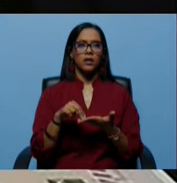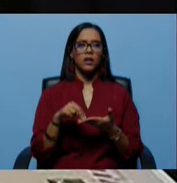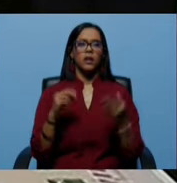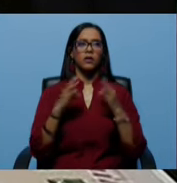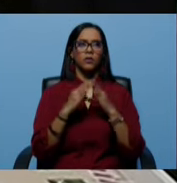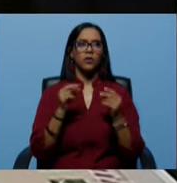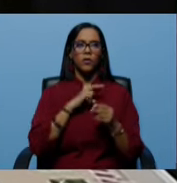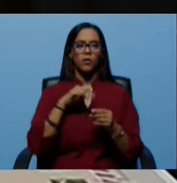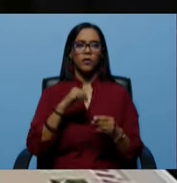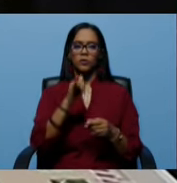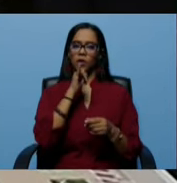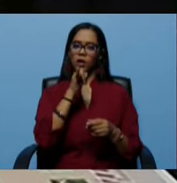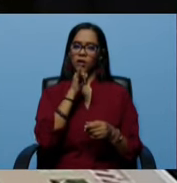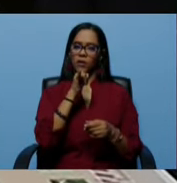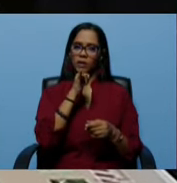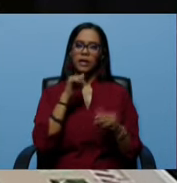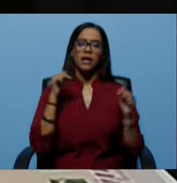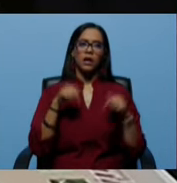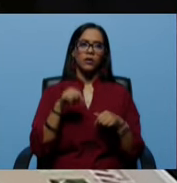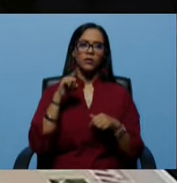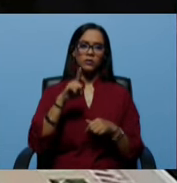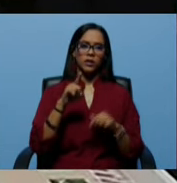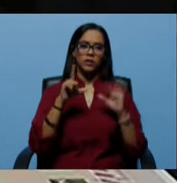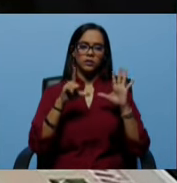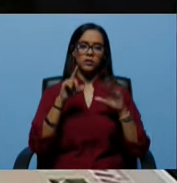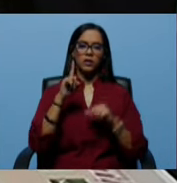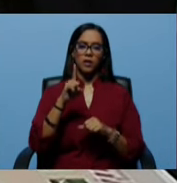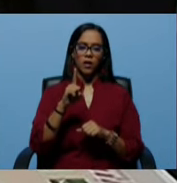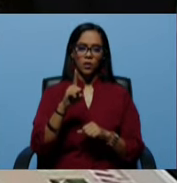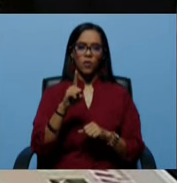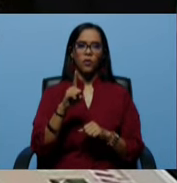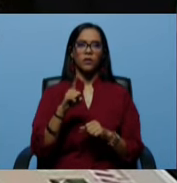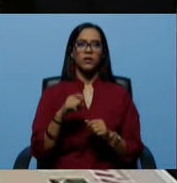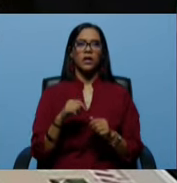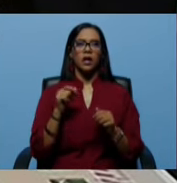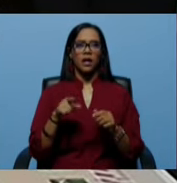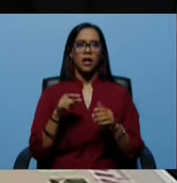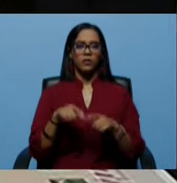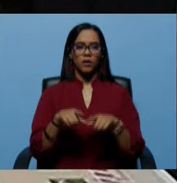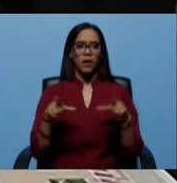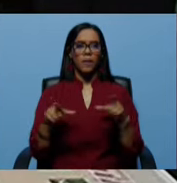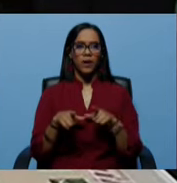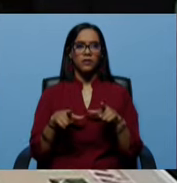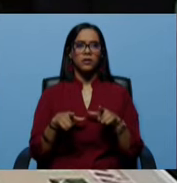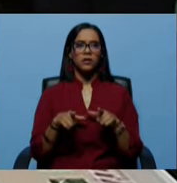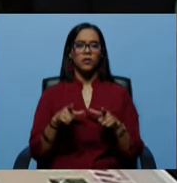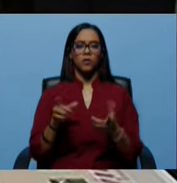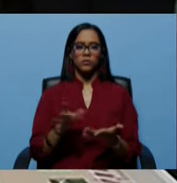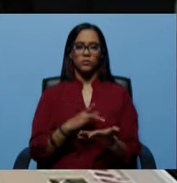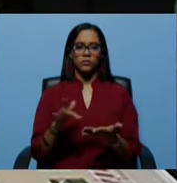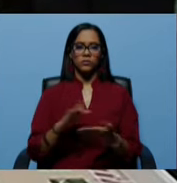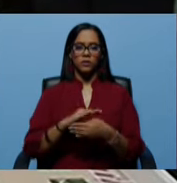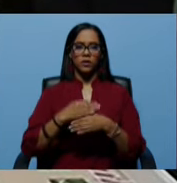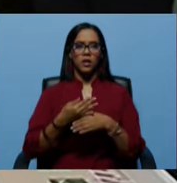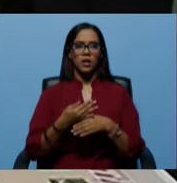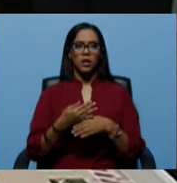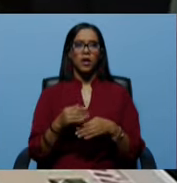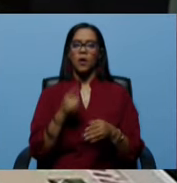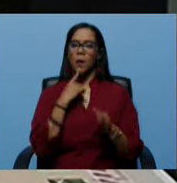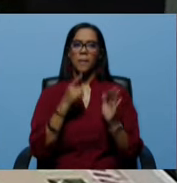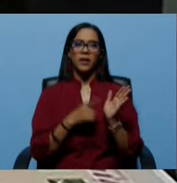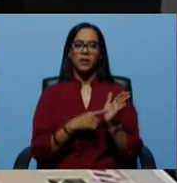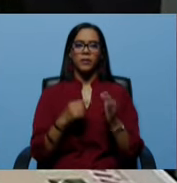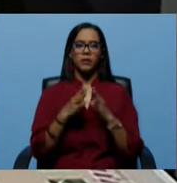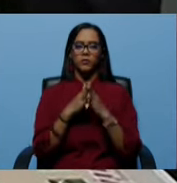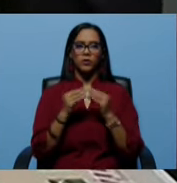nuestros infocentros, en estos 171 infocentros, estos kits con sus tabletas Canaima dotados completamente todos